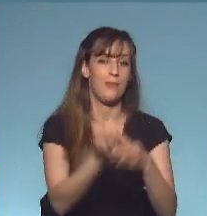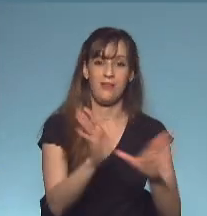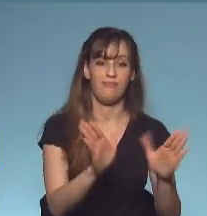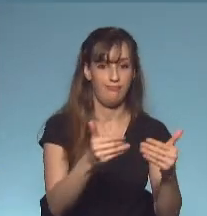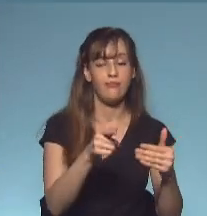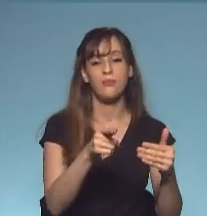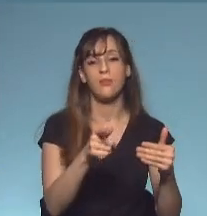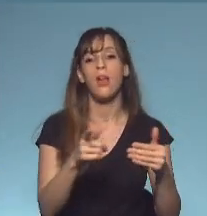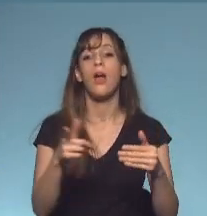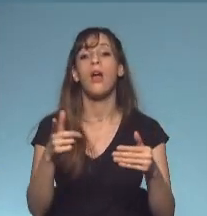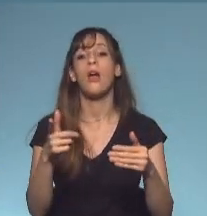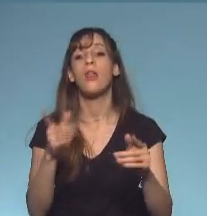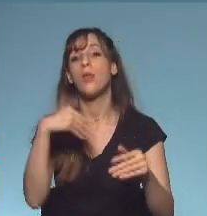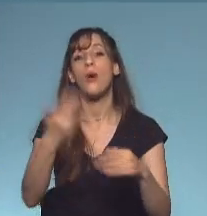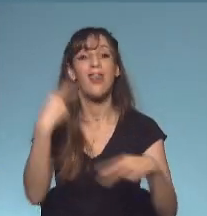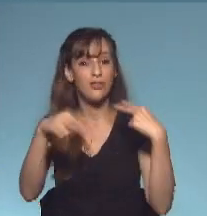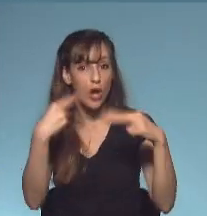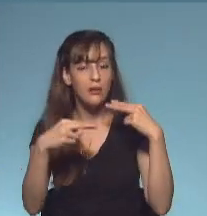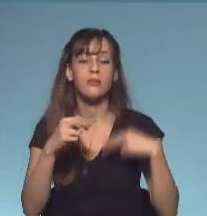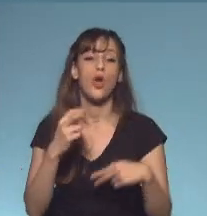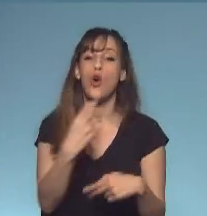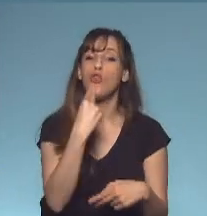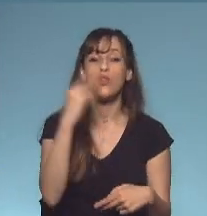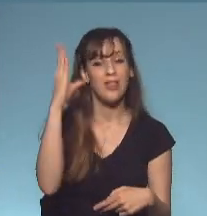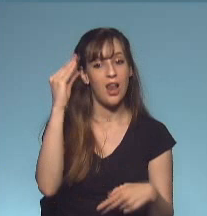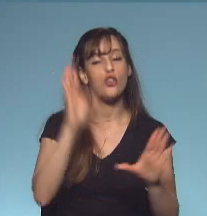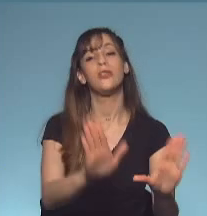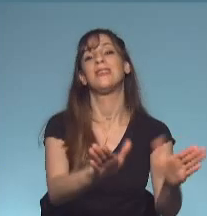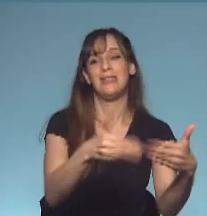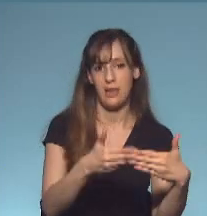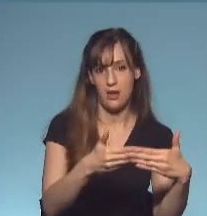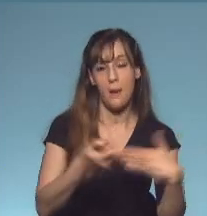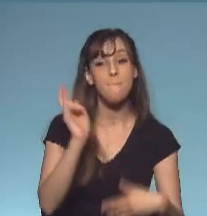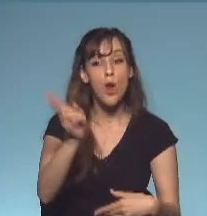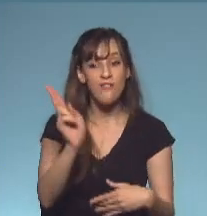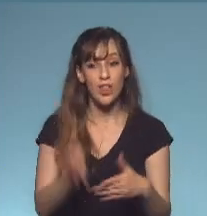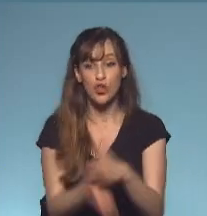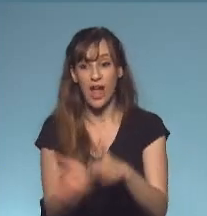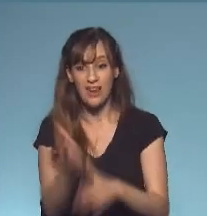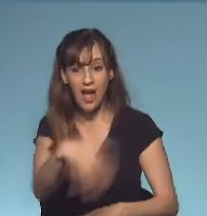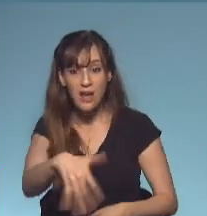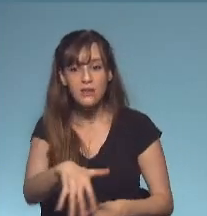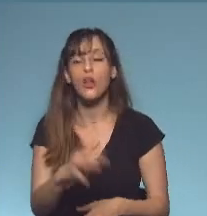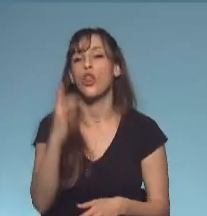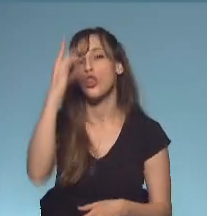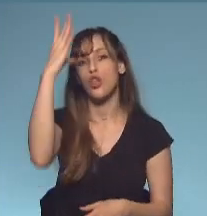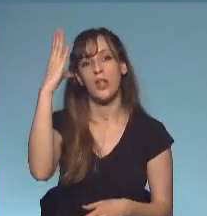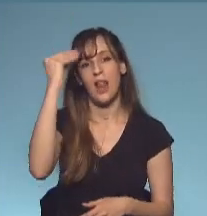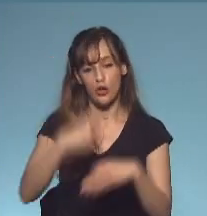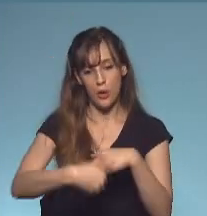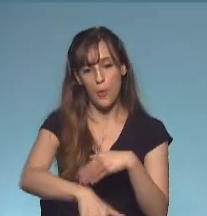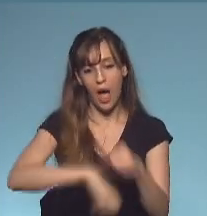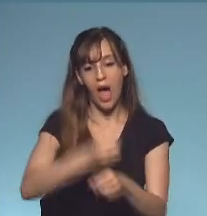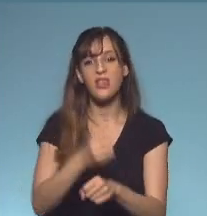las 23, prohibición de circular a partir de las 0 horas. Quiero agregar que